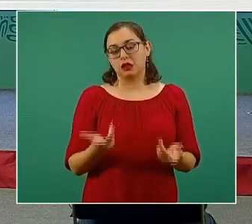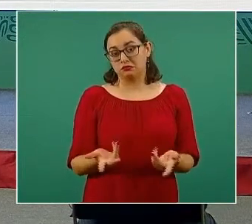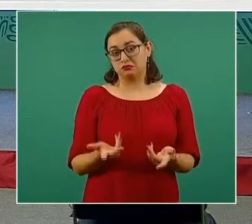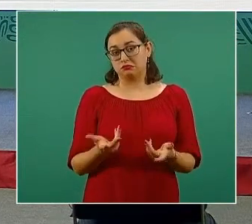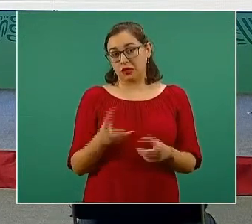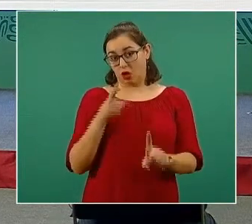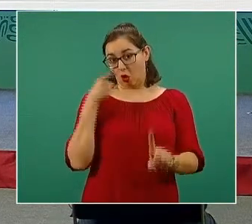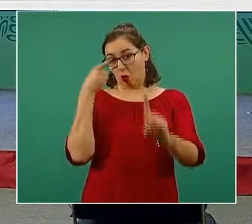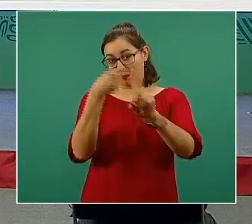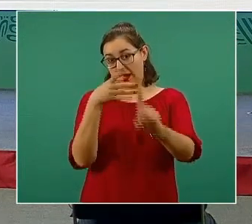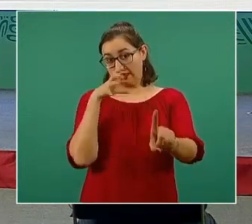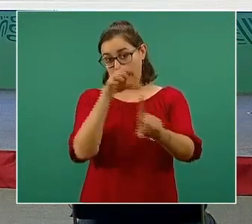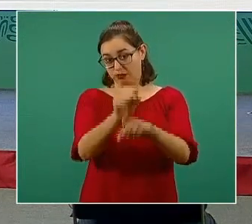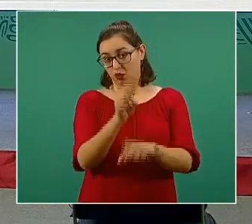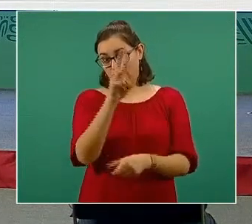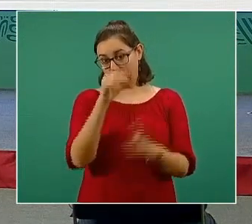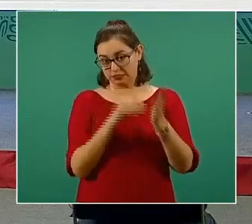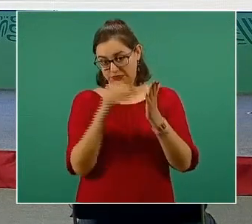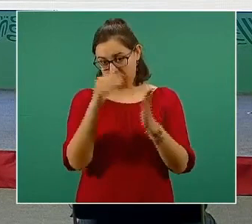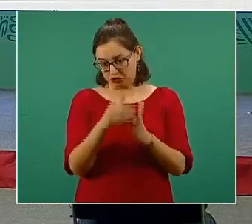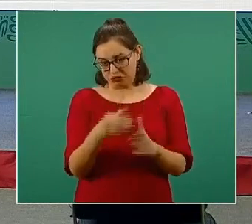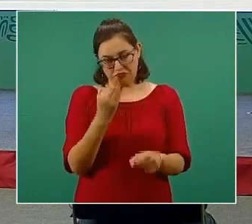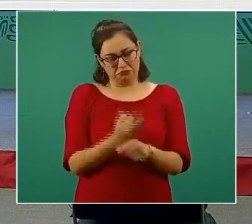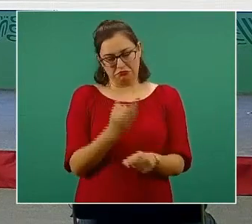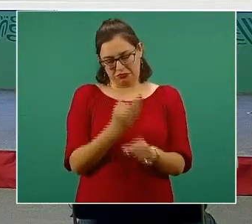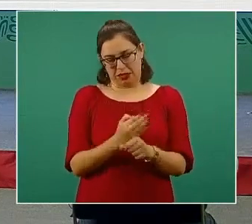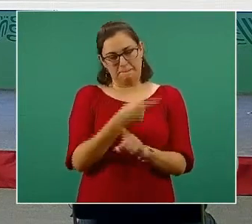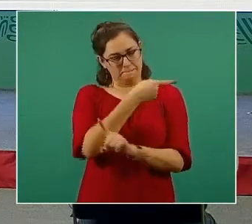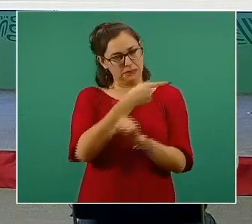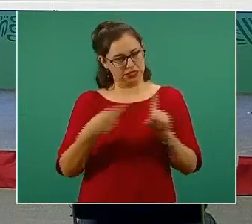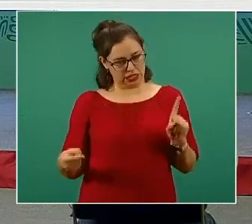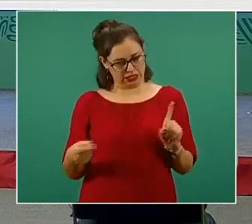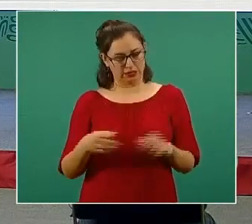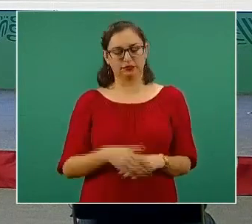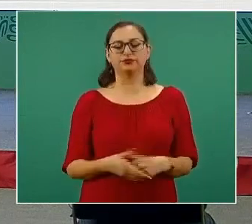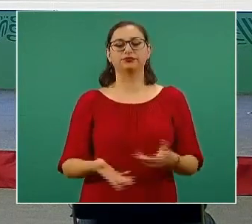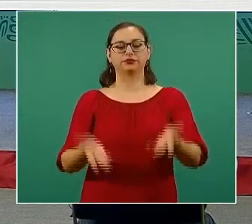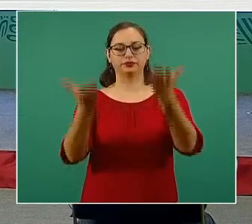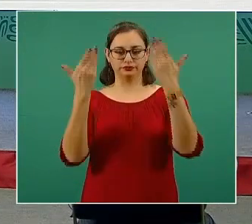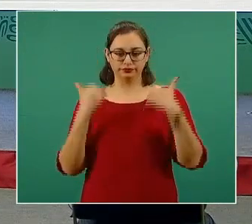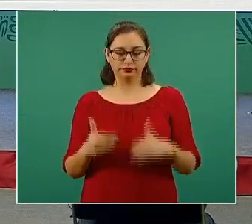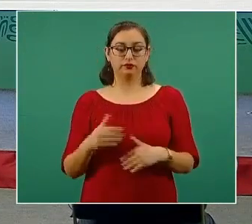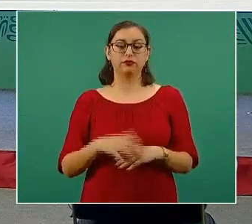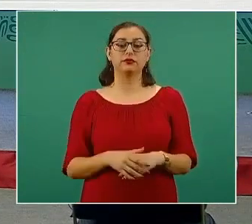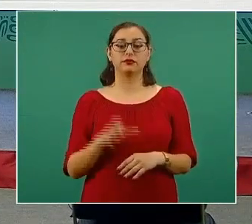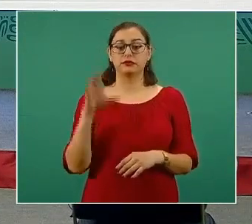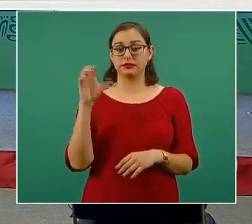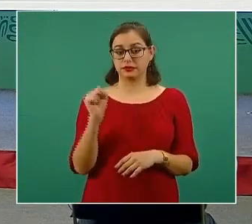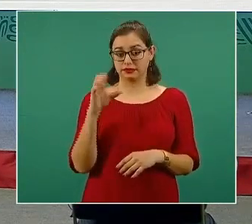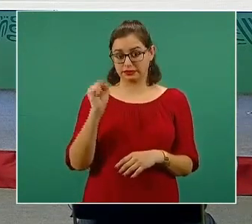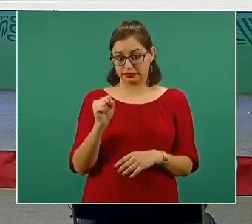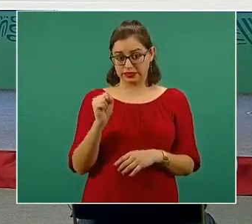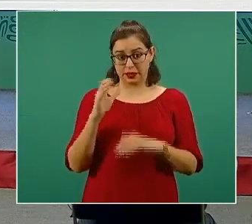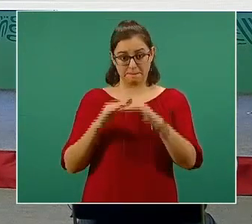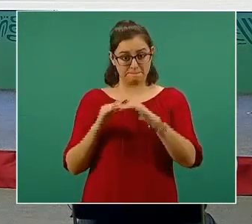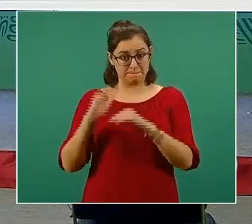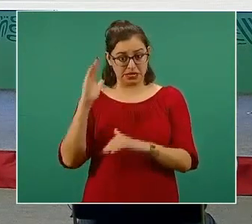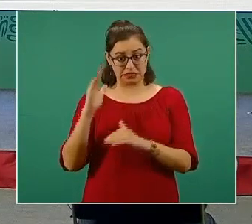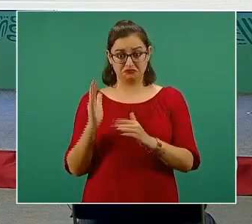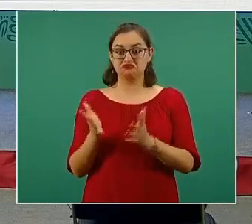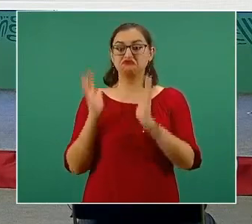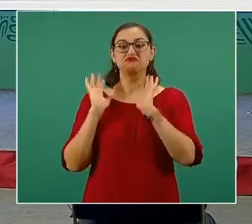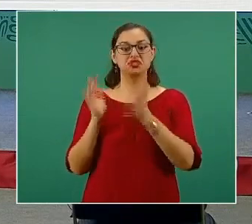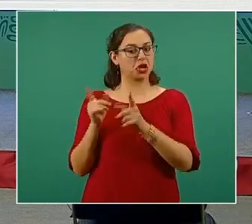3.003.000 trabajadoras y trabajadores de la salud. Tenemos personas de 60 y más que hemos concluido la meta